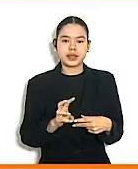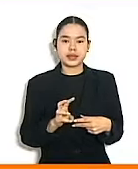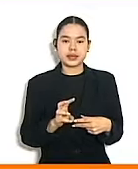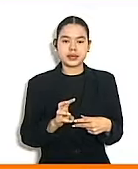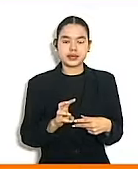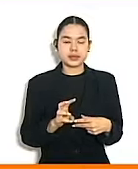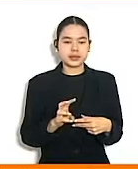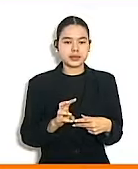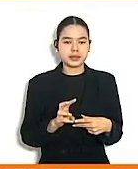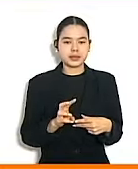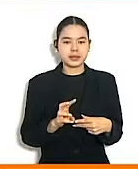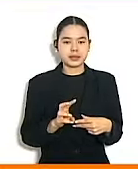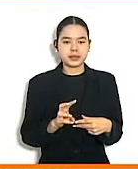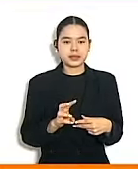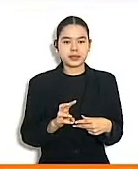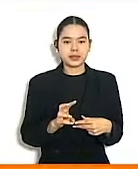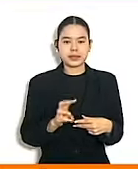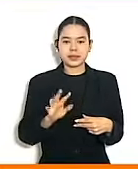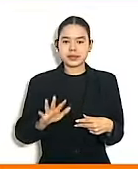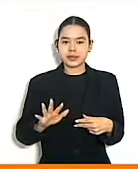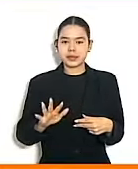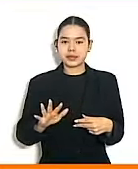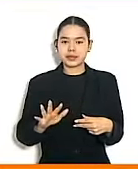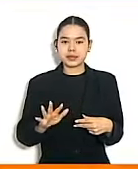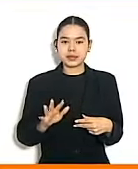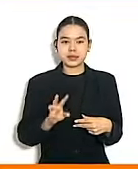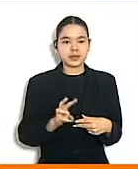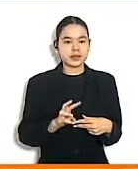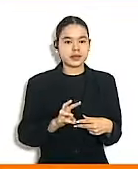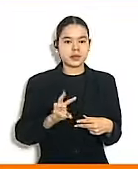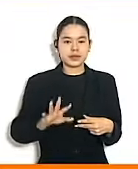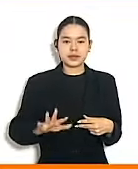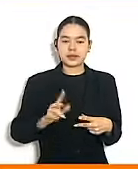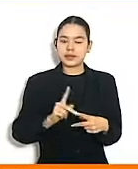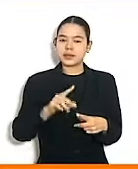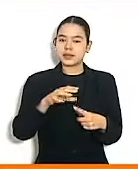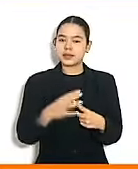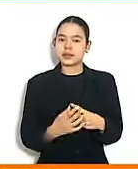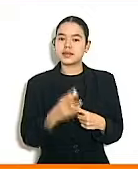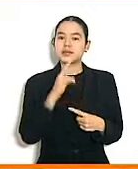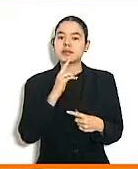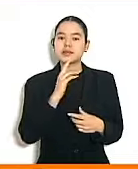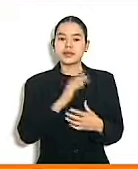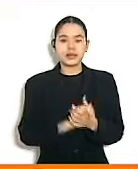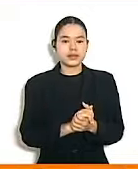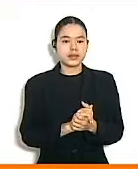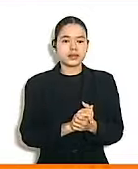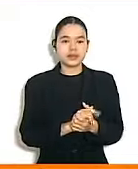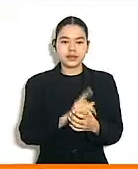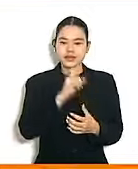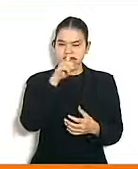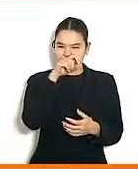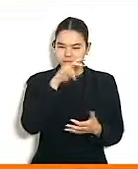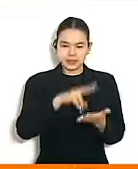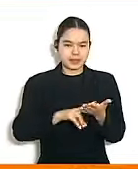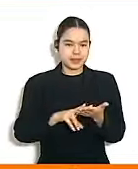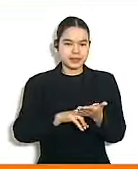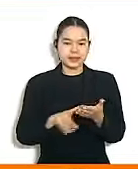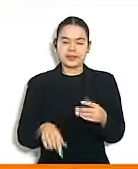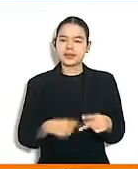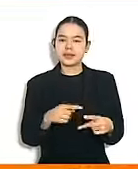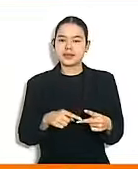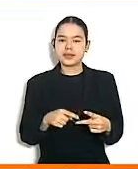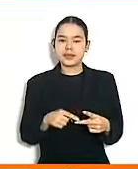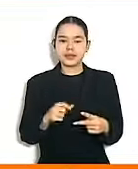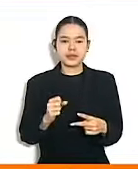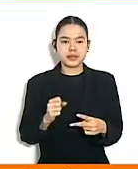segundo dígito, 5. Tu número ganador es el 65 con su catrachada Perico. En tu segunda posición,